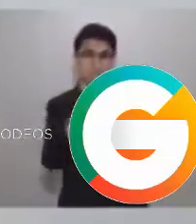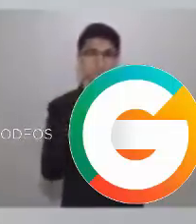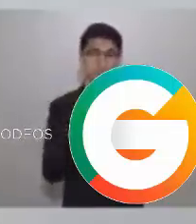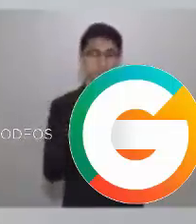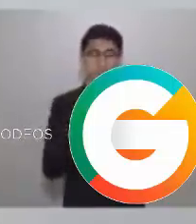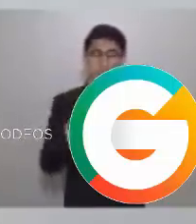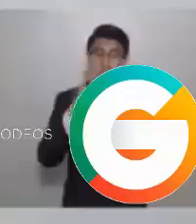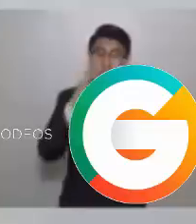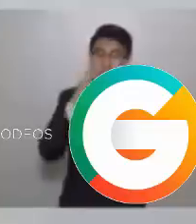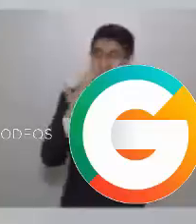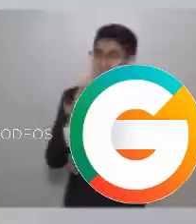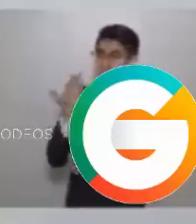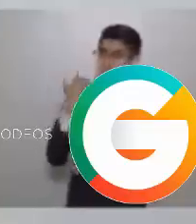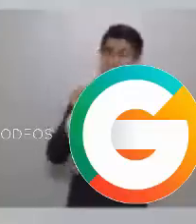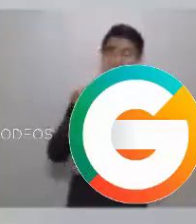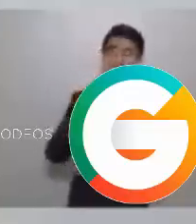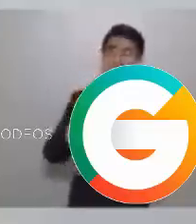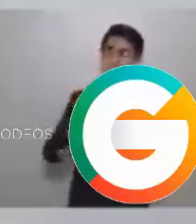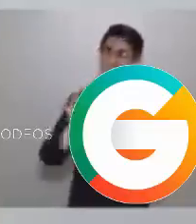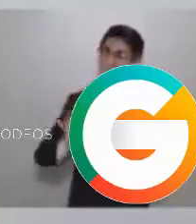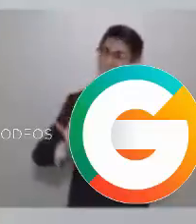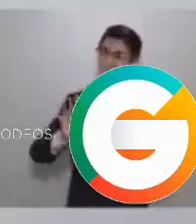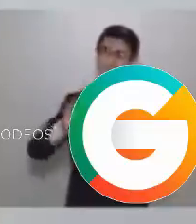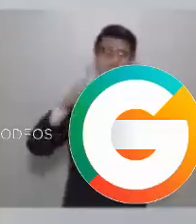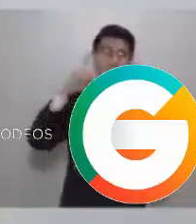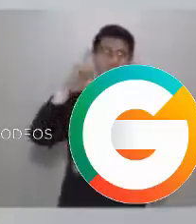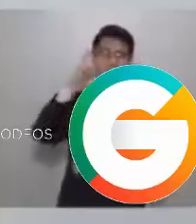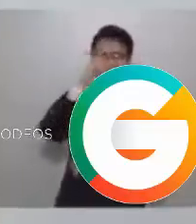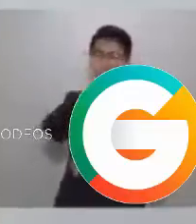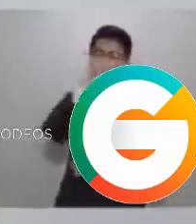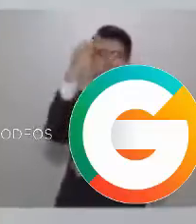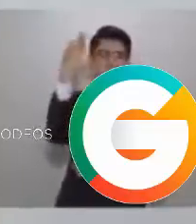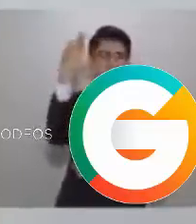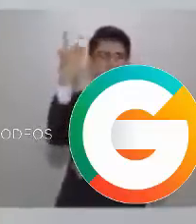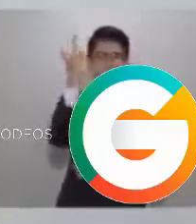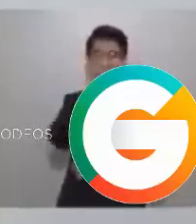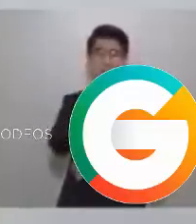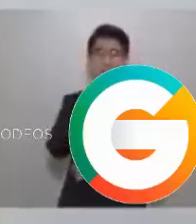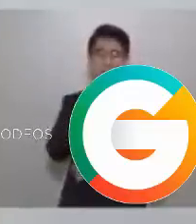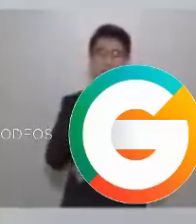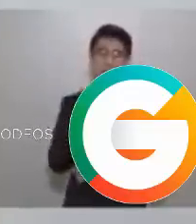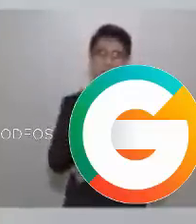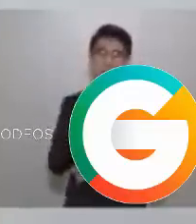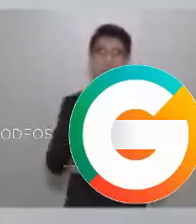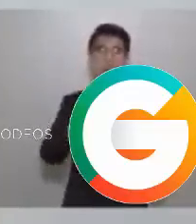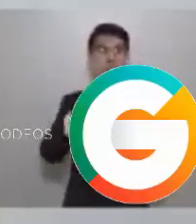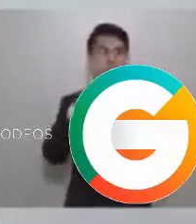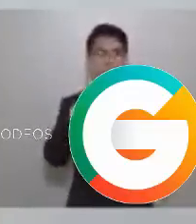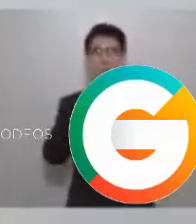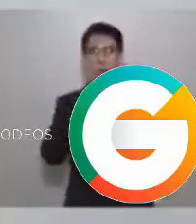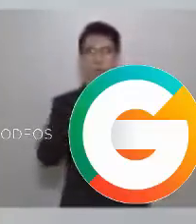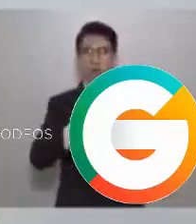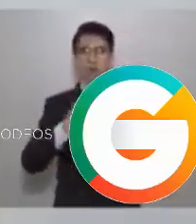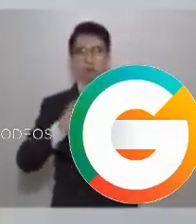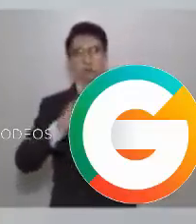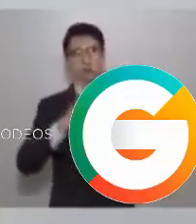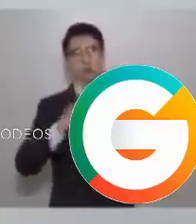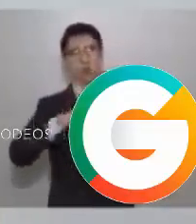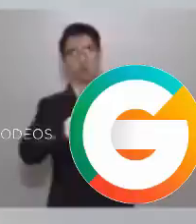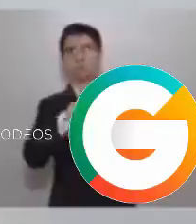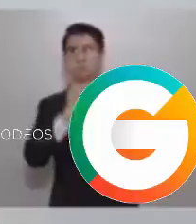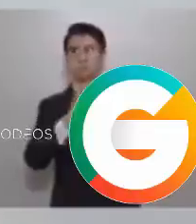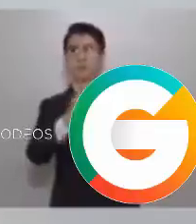trabajando con los tres ámbitos de gobierno, con los 7 cosas de municipios. De hecho, tengo una reunión con ellos el próximo miércoles para tratar asuntos